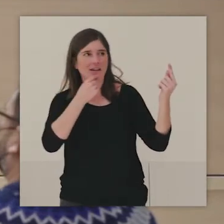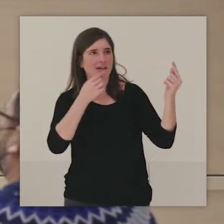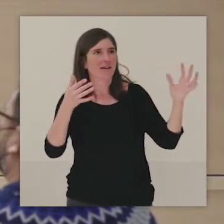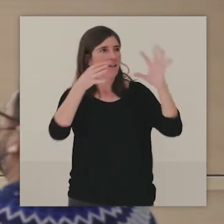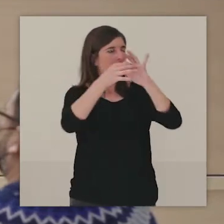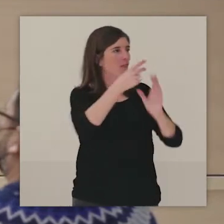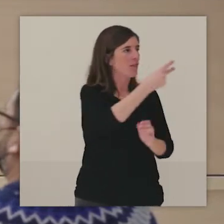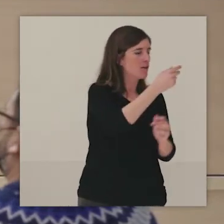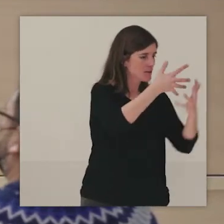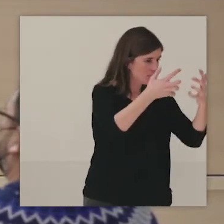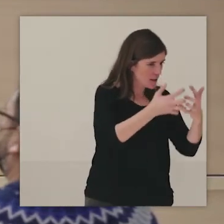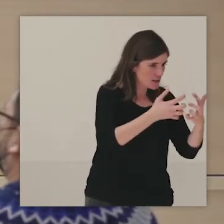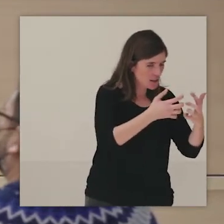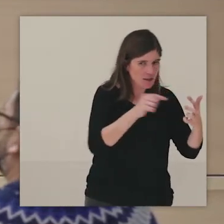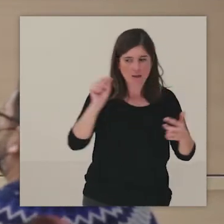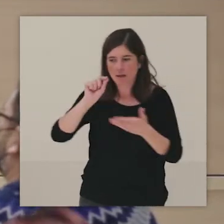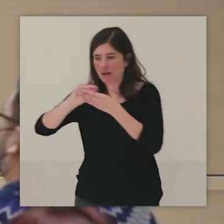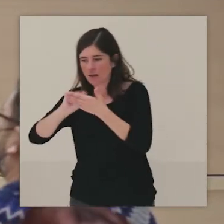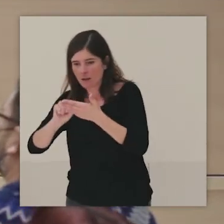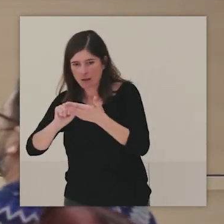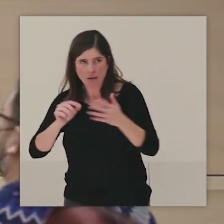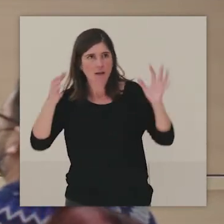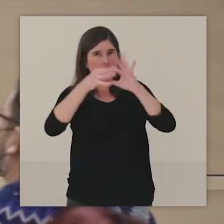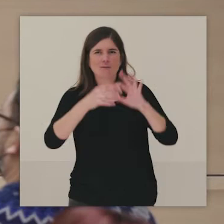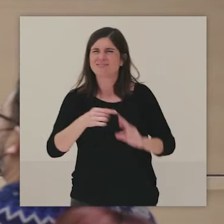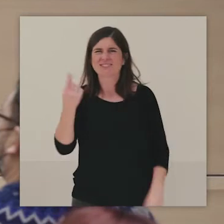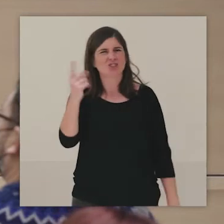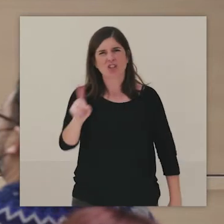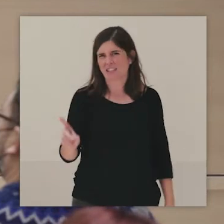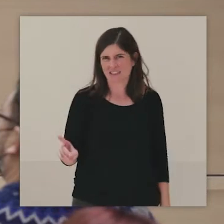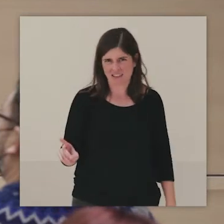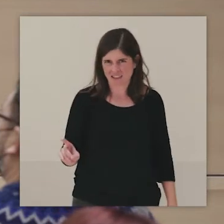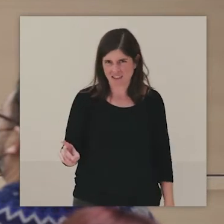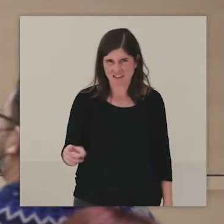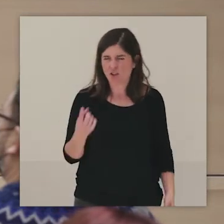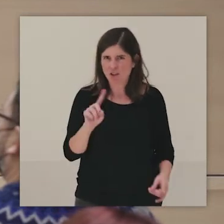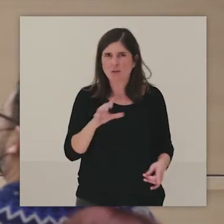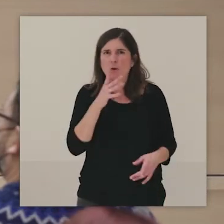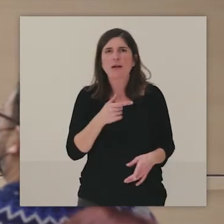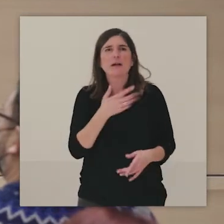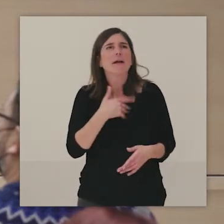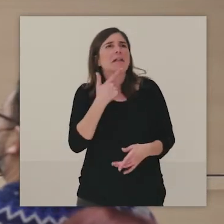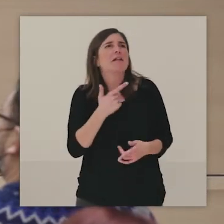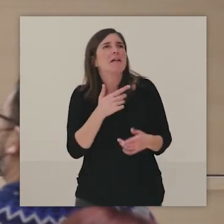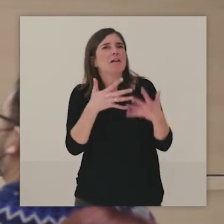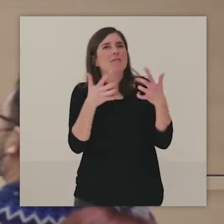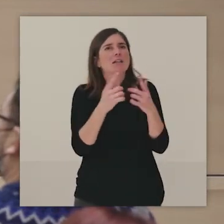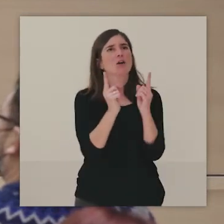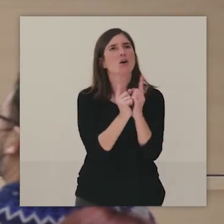los errores que tiene el original, solo que con frases más cortas o palabras más sencillas no haremos nada útil, no merecería